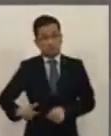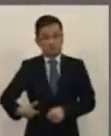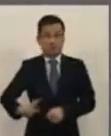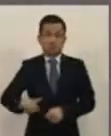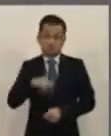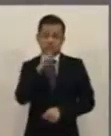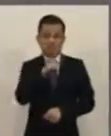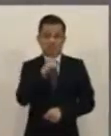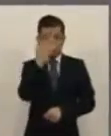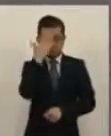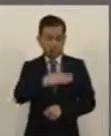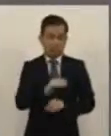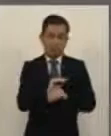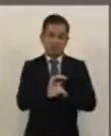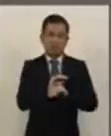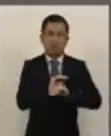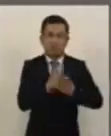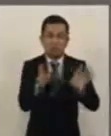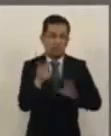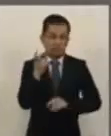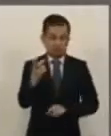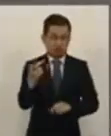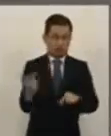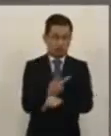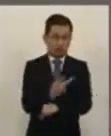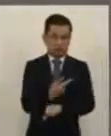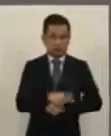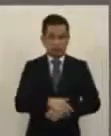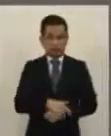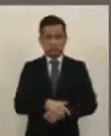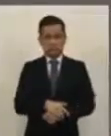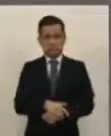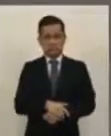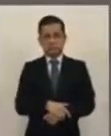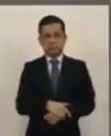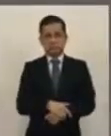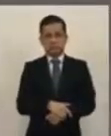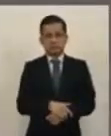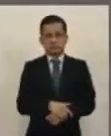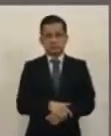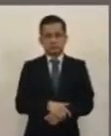sabía de lo que estaba ocurriendo.